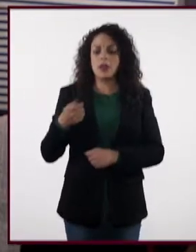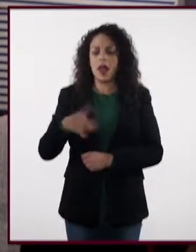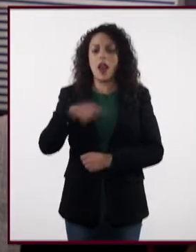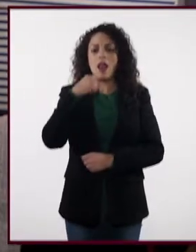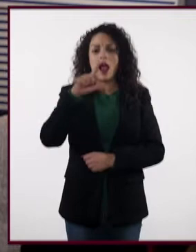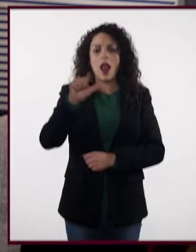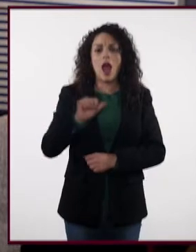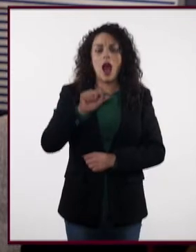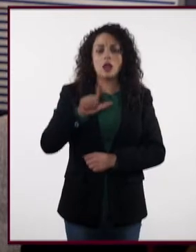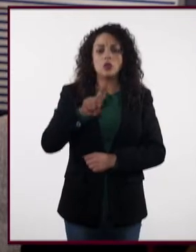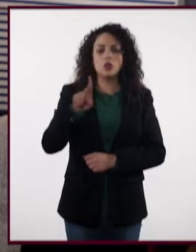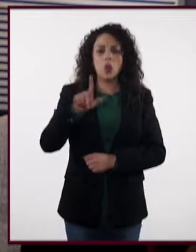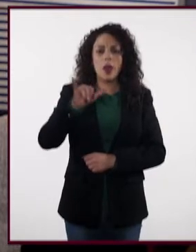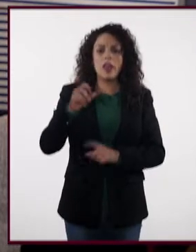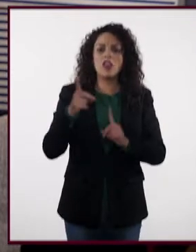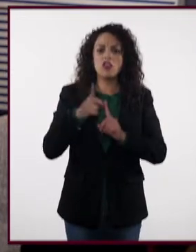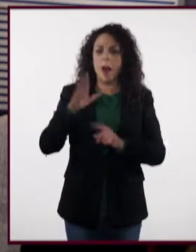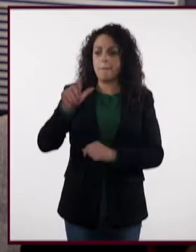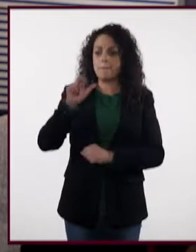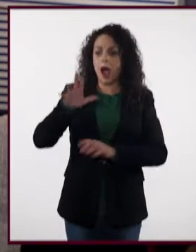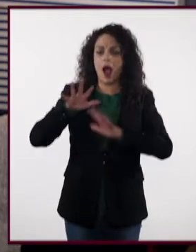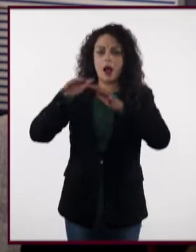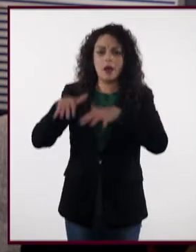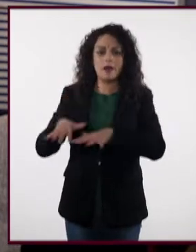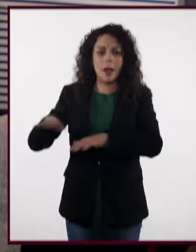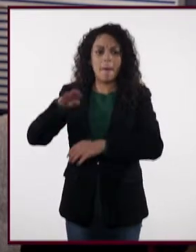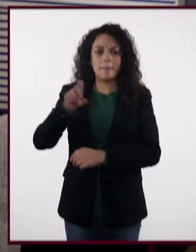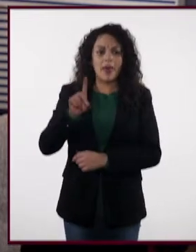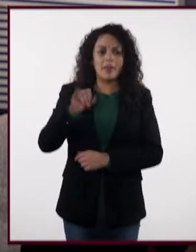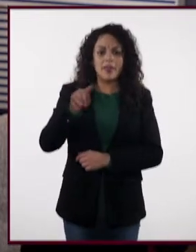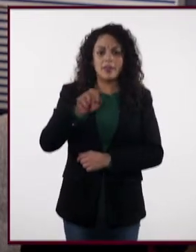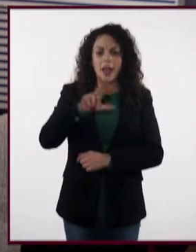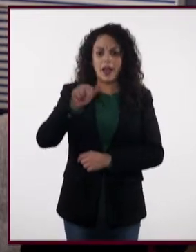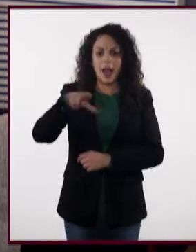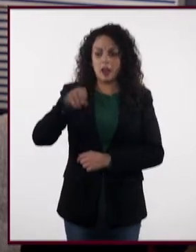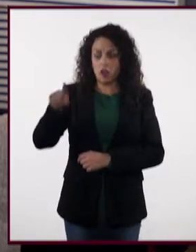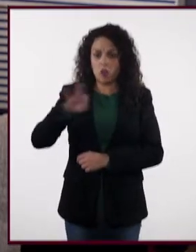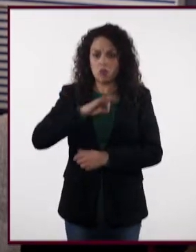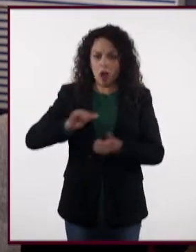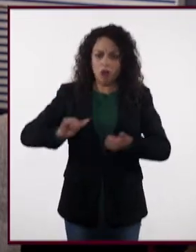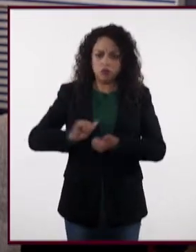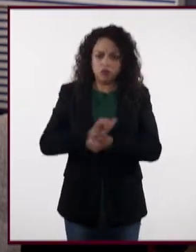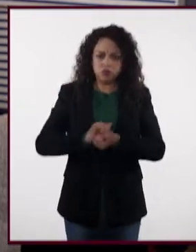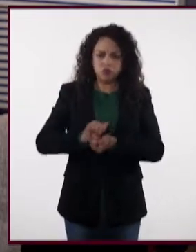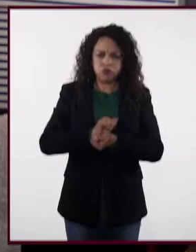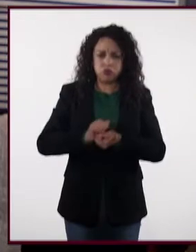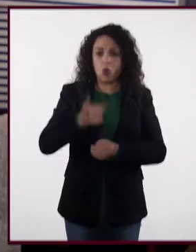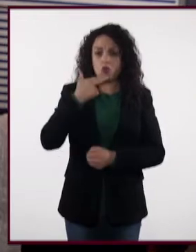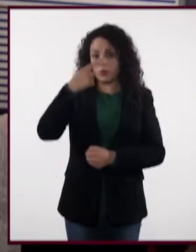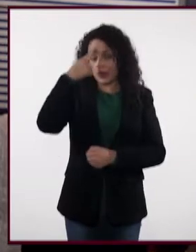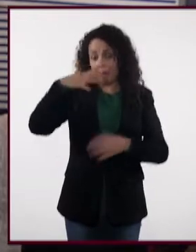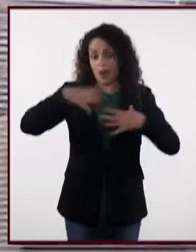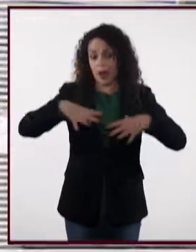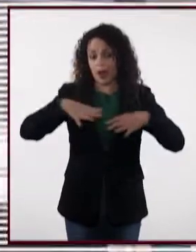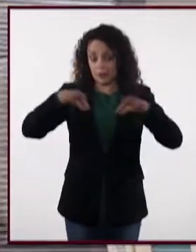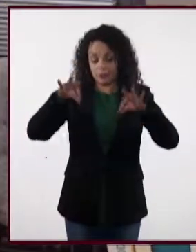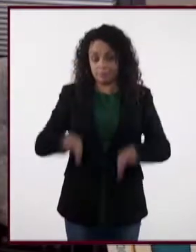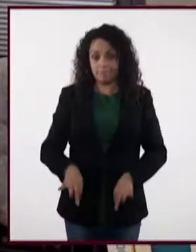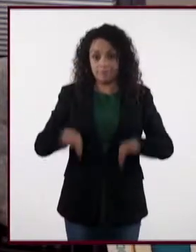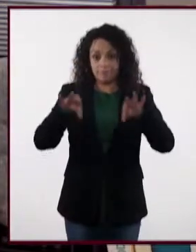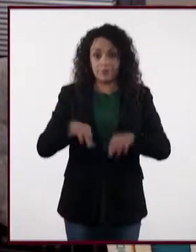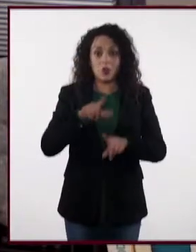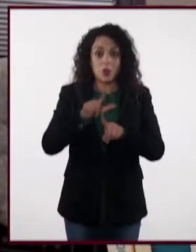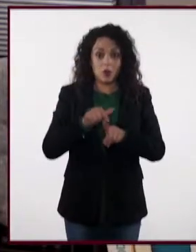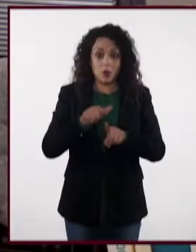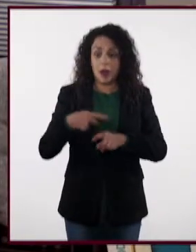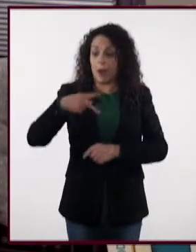de uso alrededor del mar Mediterráneo. Este mineral podía ser molido y usado también para teñir textiles. Sin